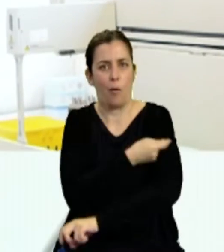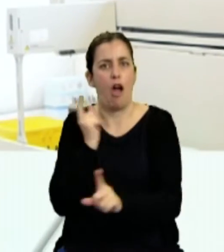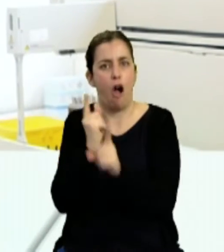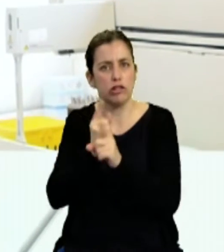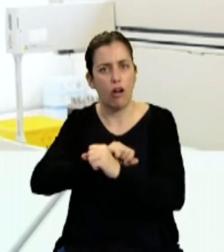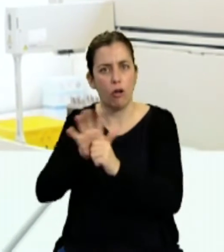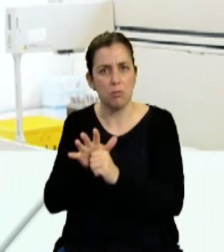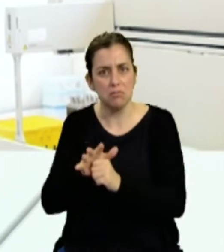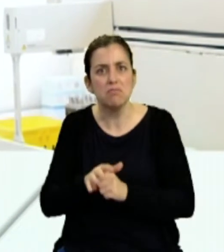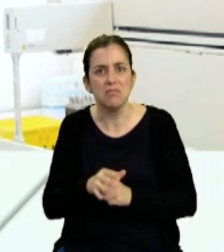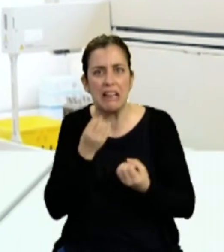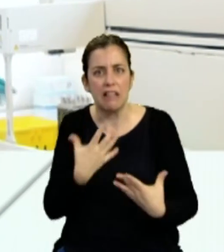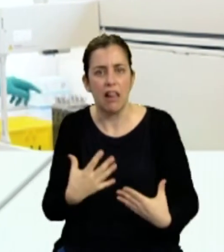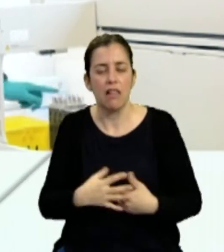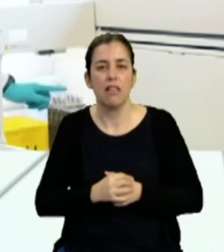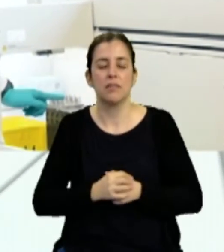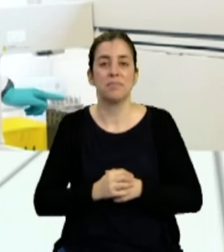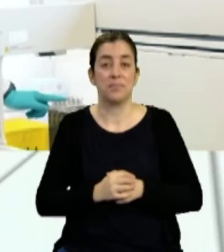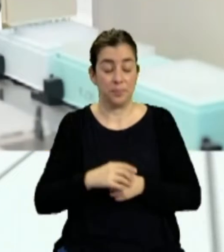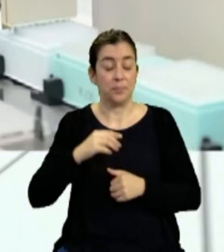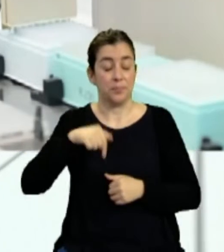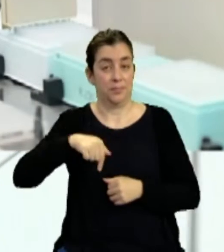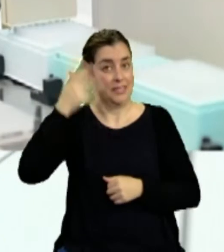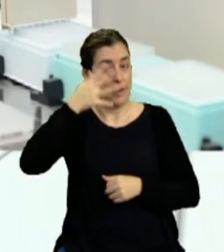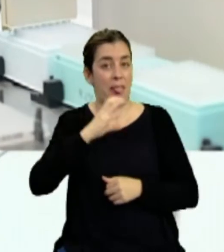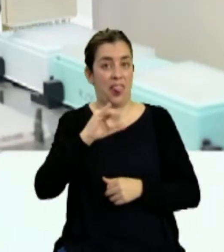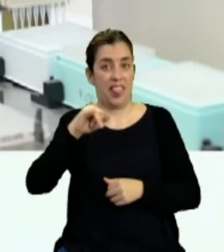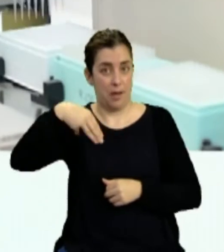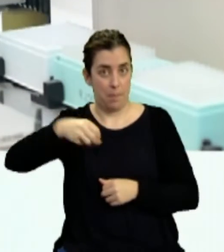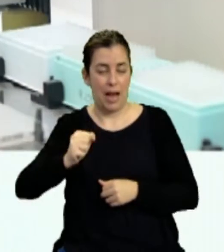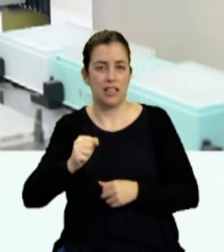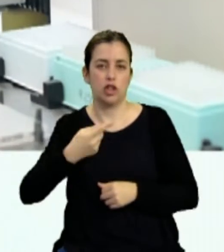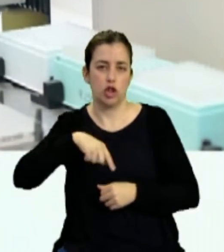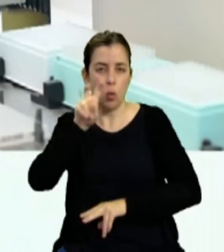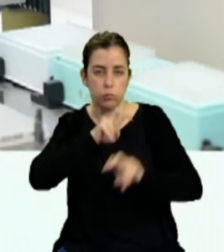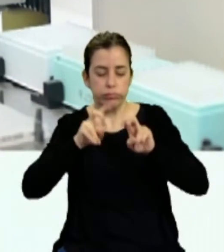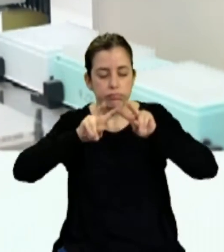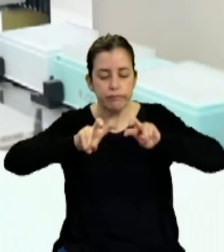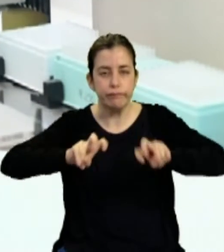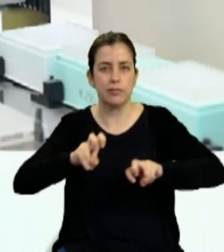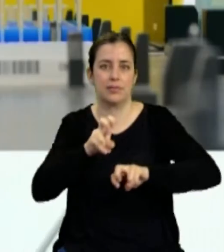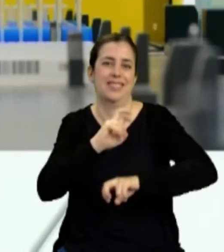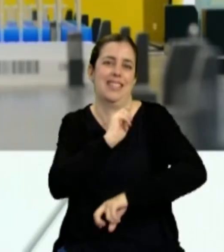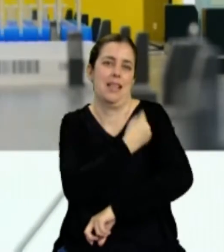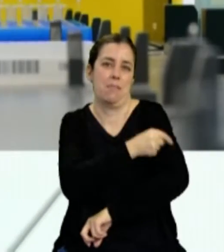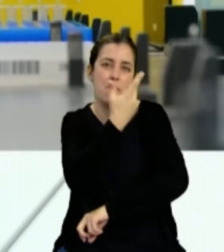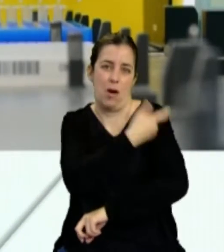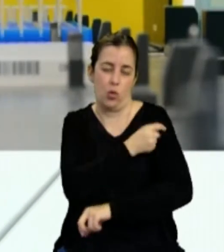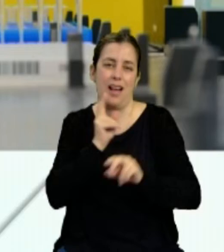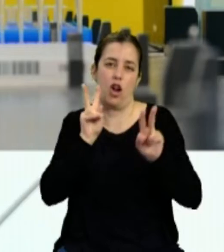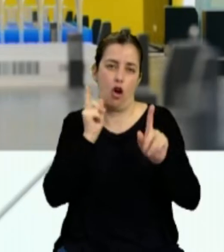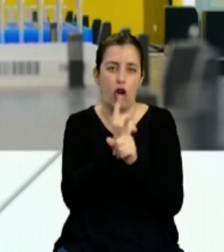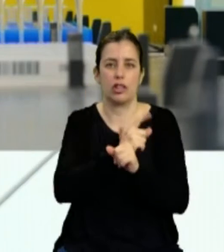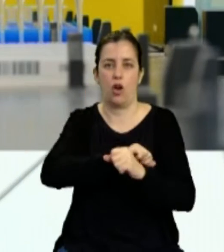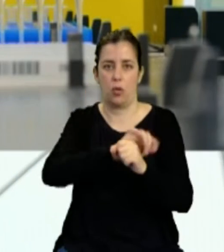Bueno, en el CIMA estamos investigando tanto vacunas contra COVID como antivirales también, ¿no? Que es un poco, están un poco olvidados ahora, pero que también son